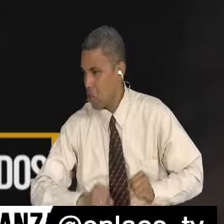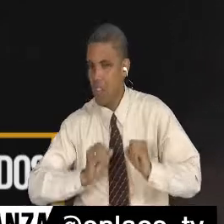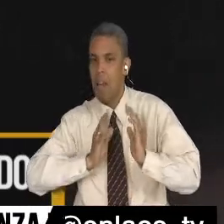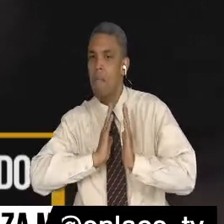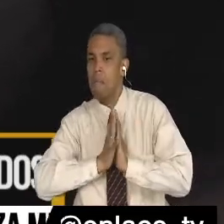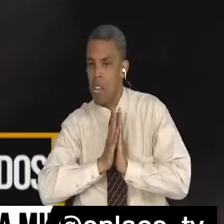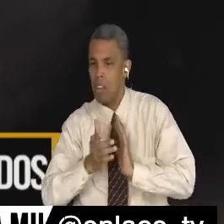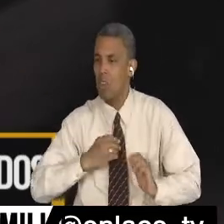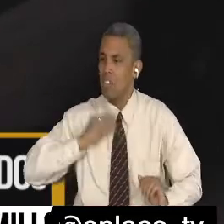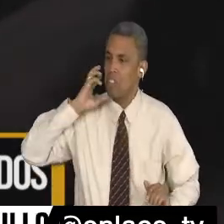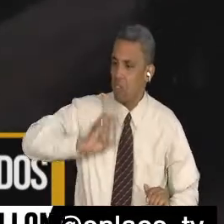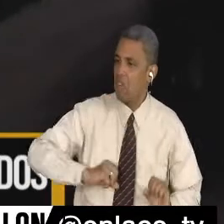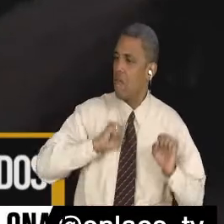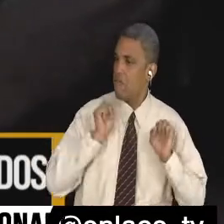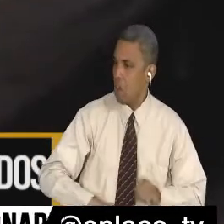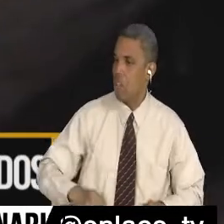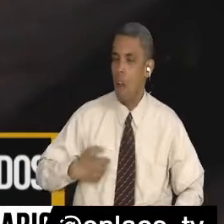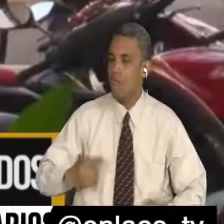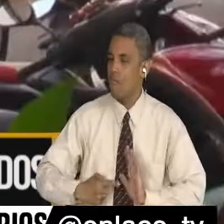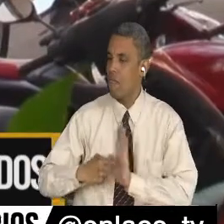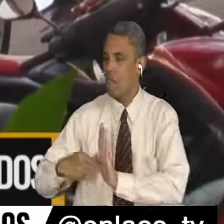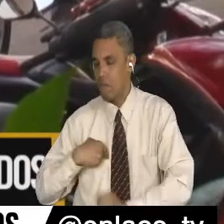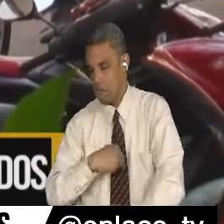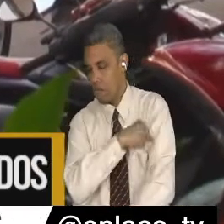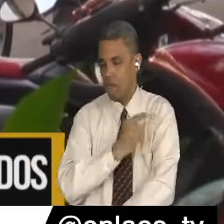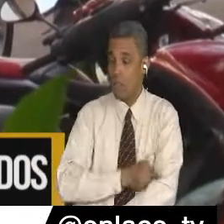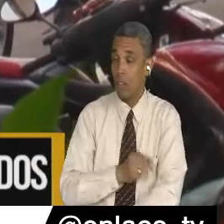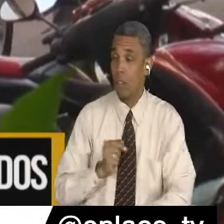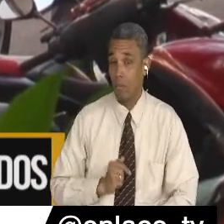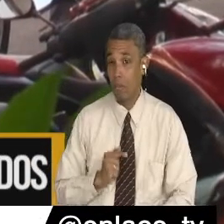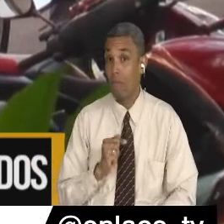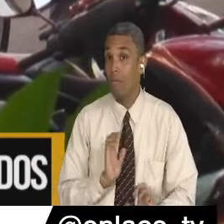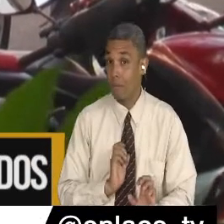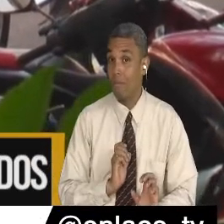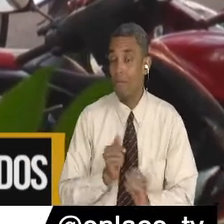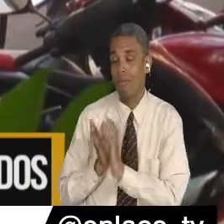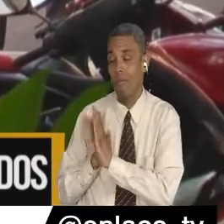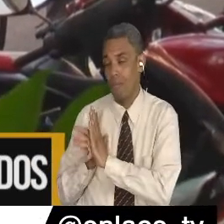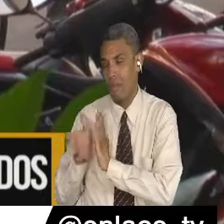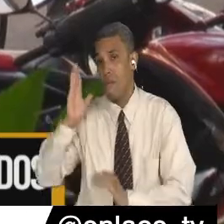a ellos, como pasó en el supuesto robo en